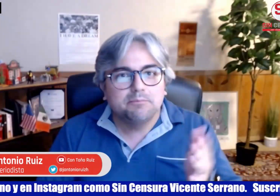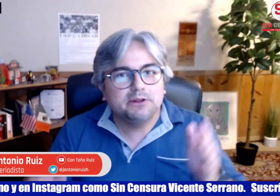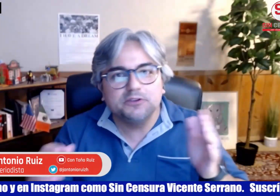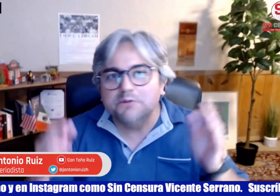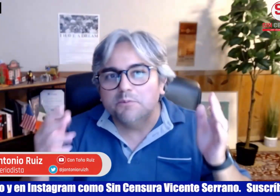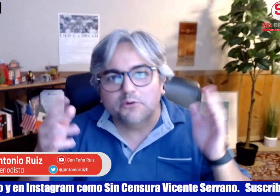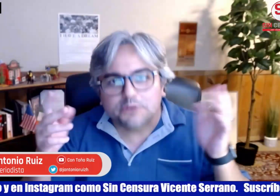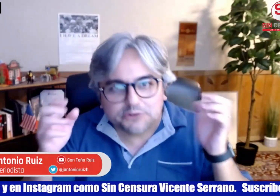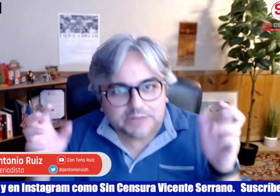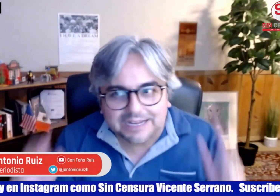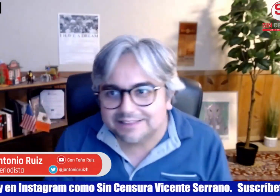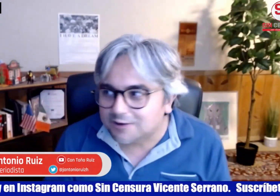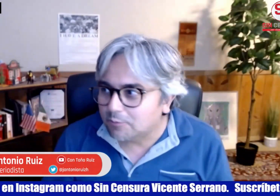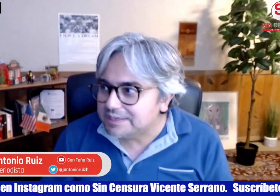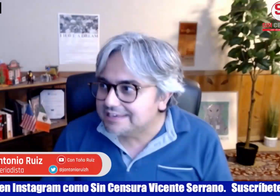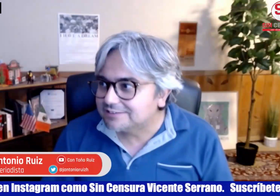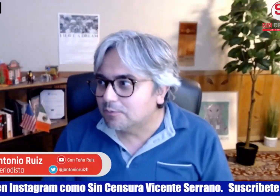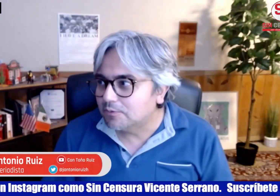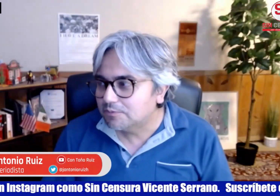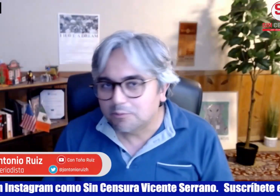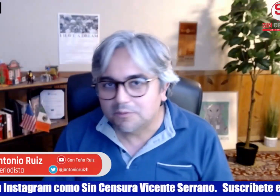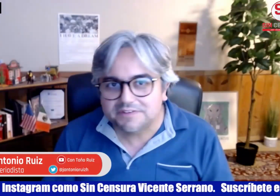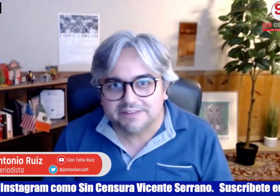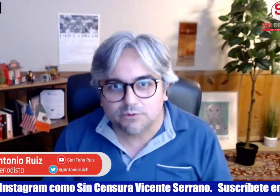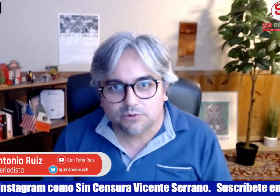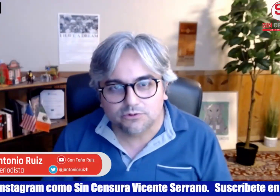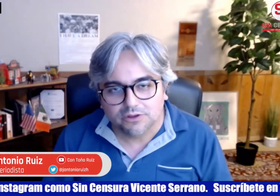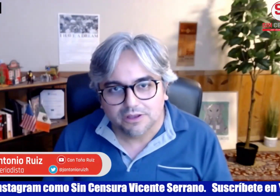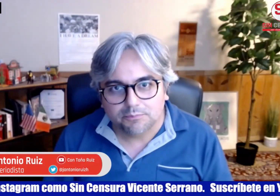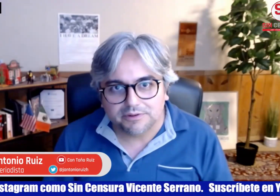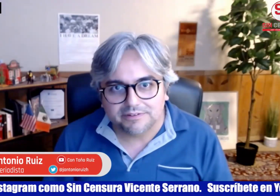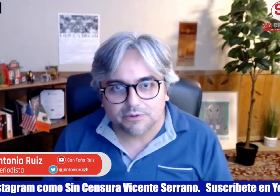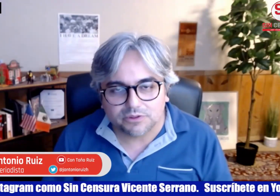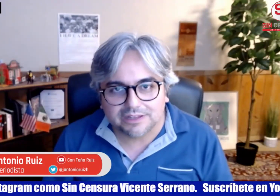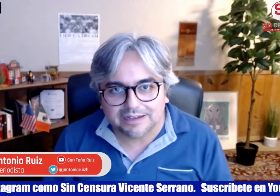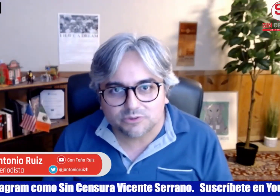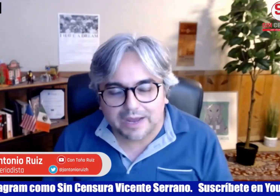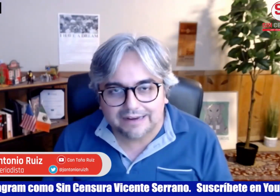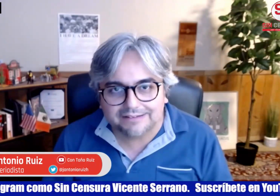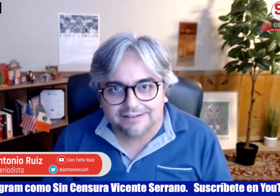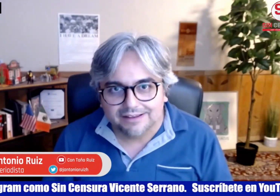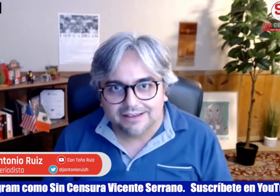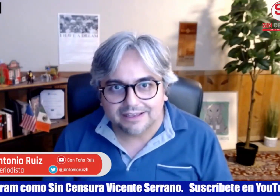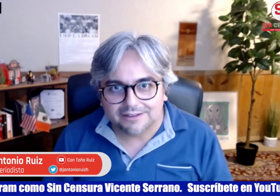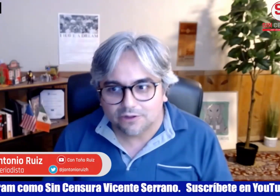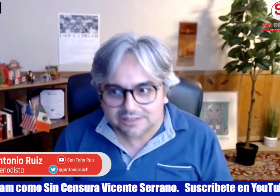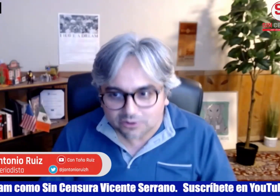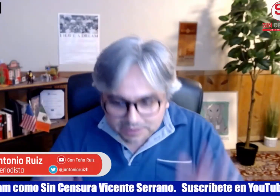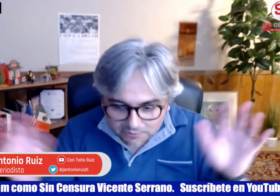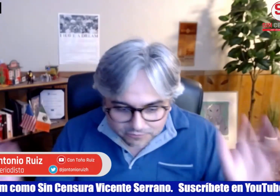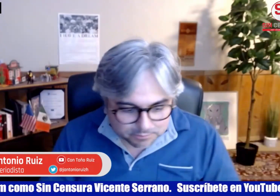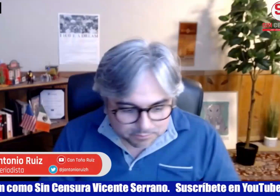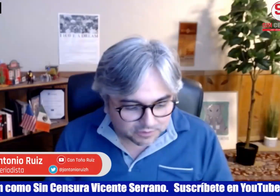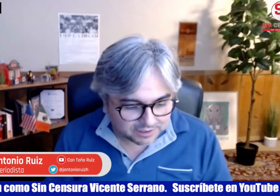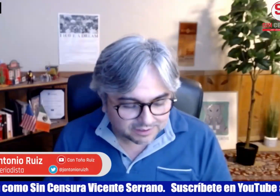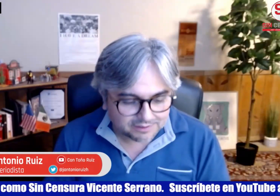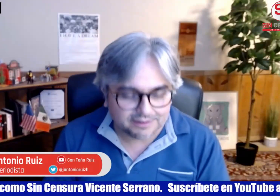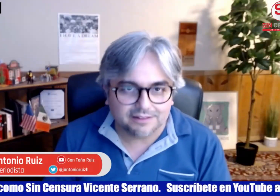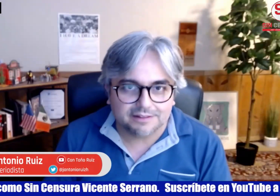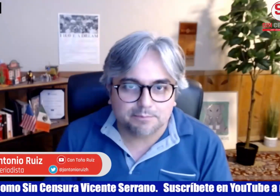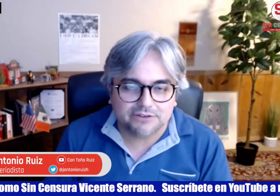del periodismo profesional, entre comillas, como dicen algunos pues pseudointelectuales que no han tenido ningún tipo